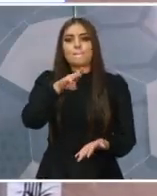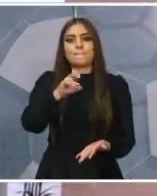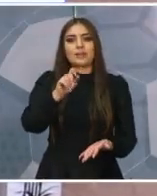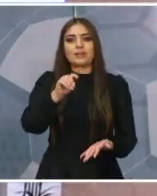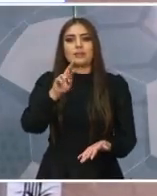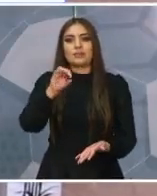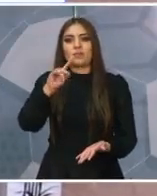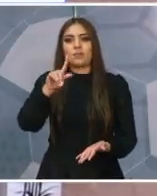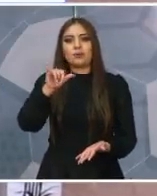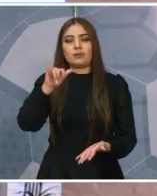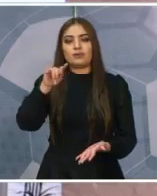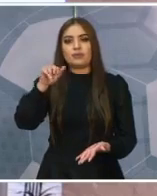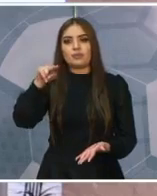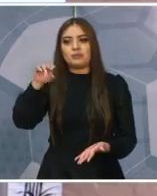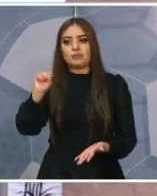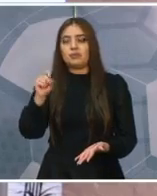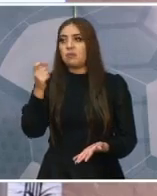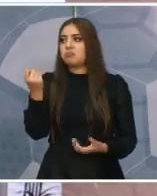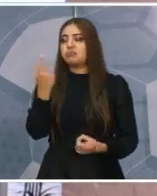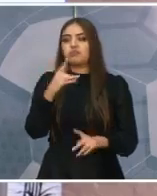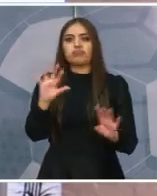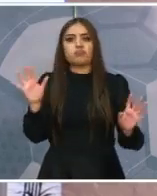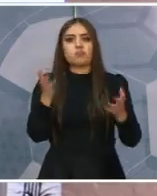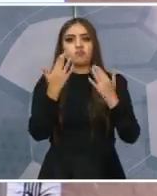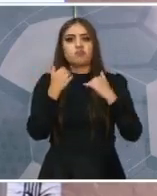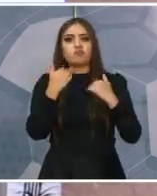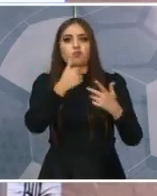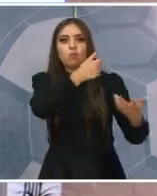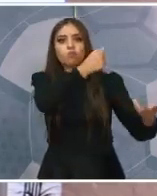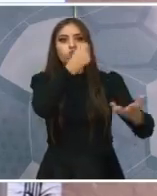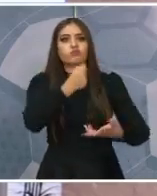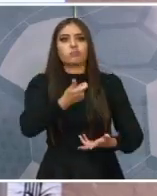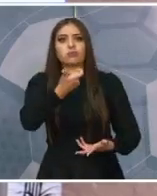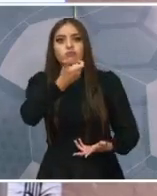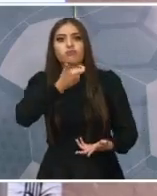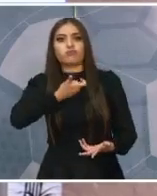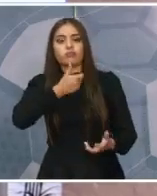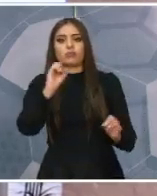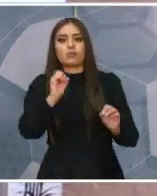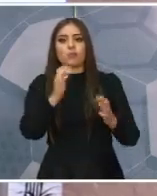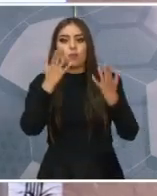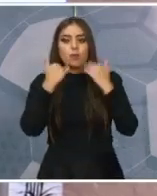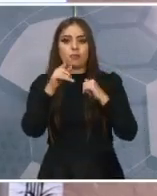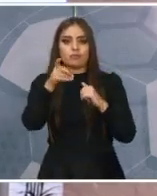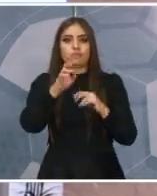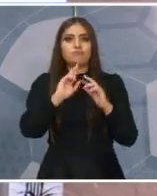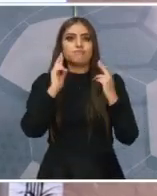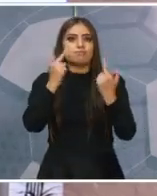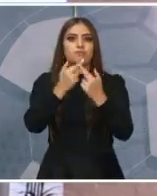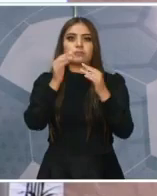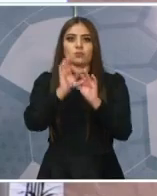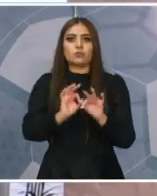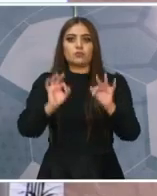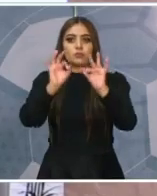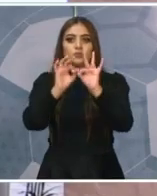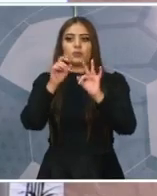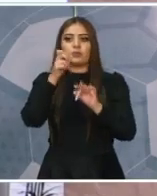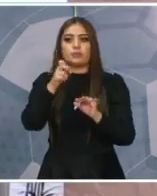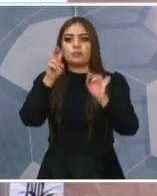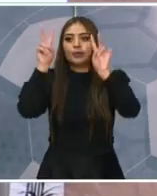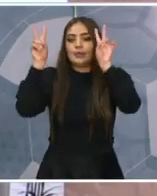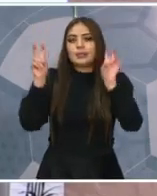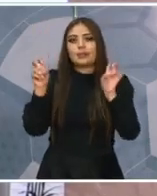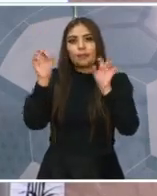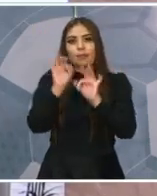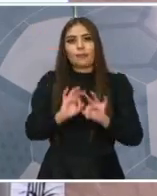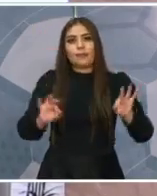no hay recursos. Y bueno, también es importante esta reunión porque se van a ver los temas correspondientes, la importancia de esta zona de la